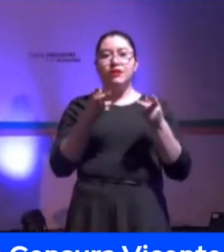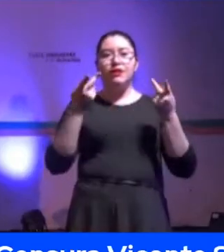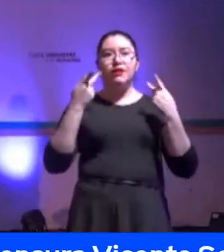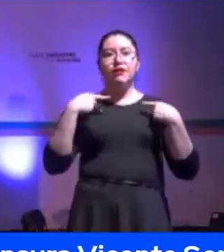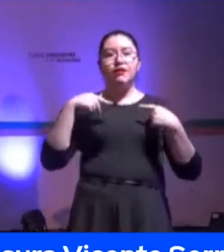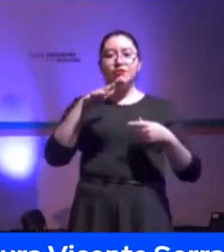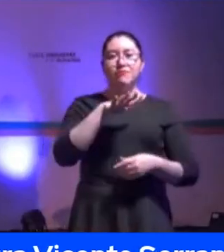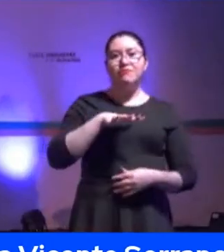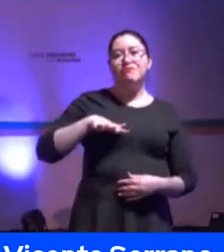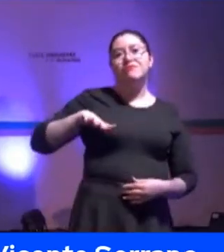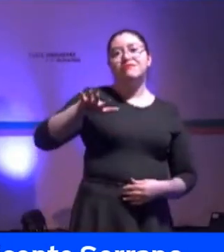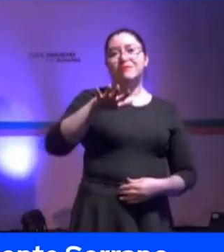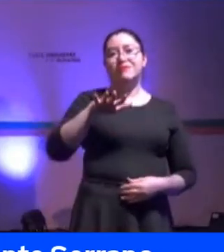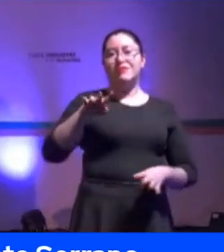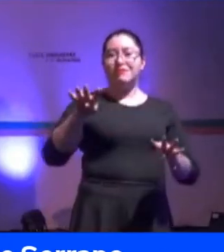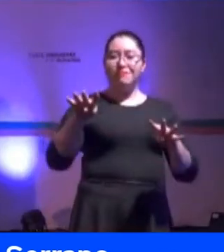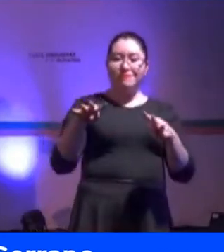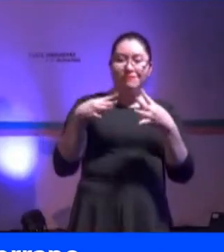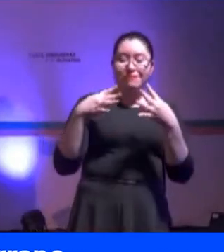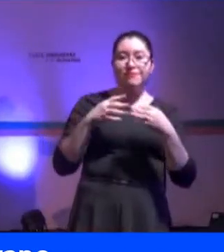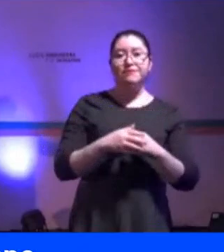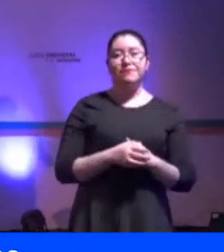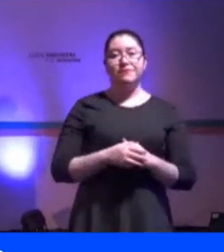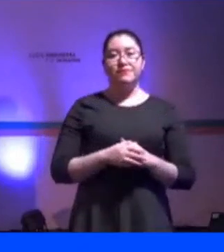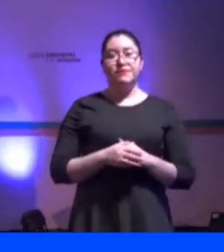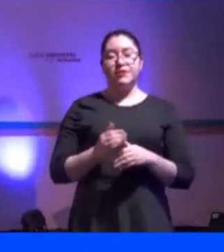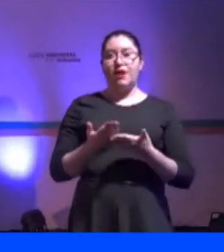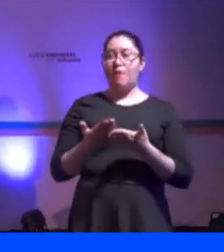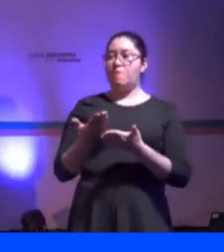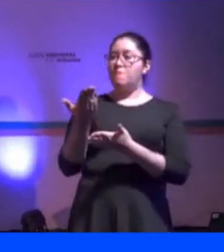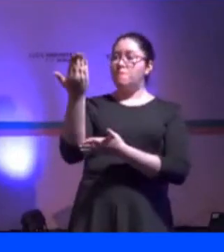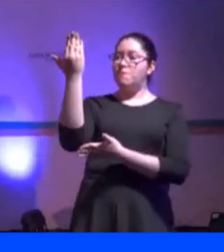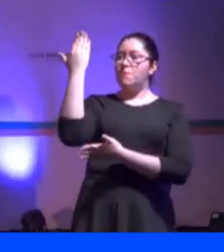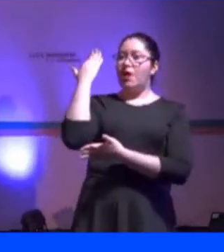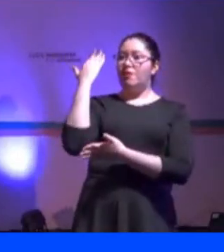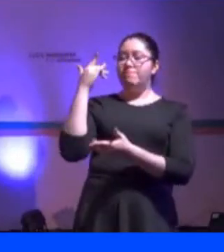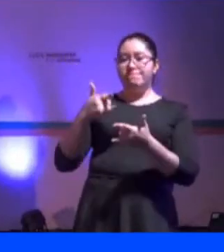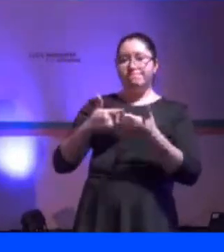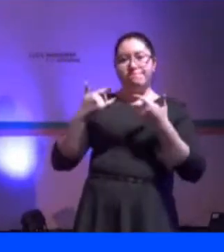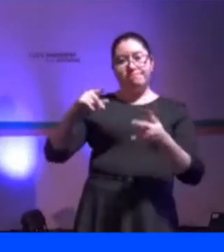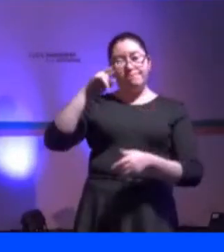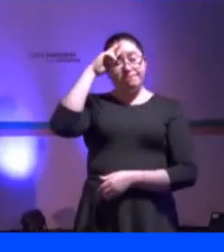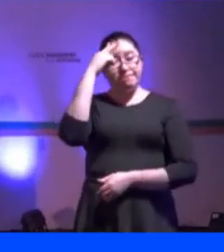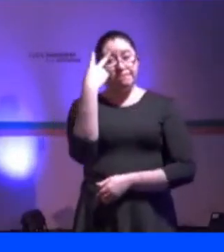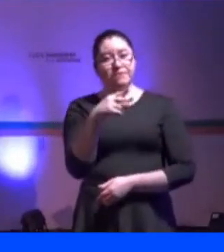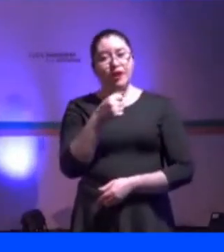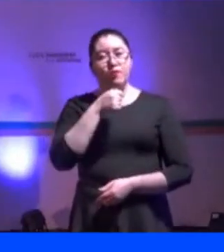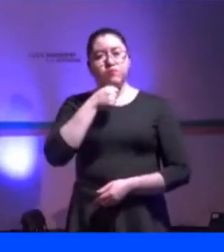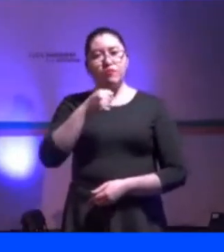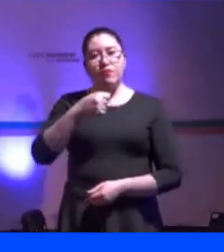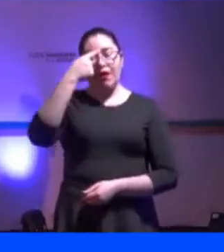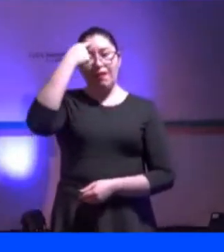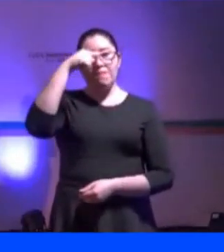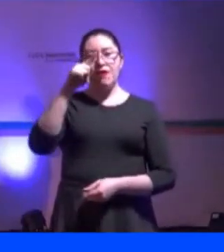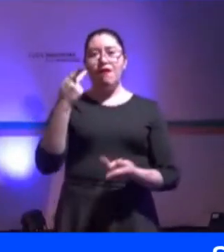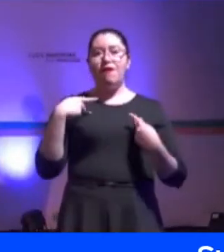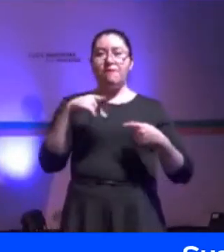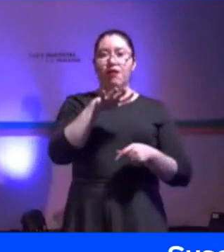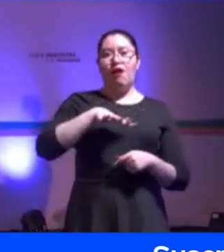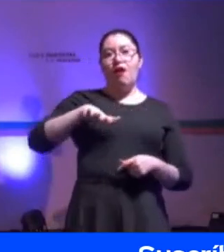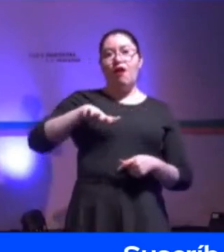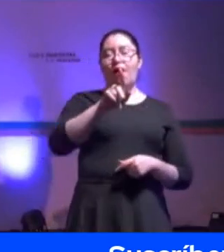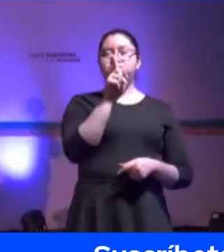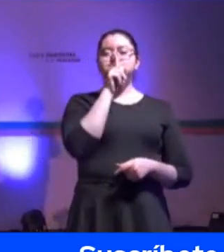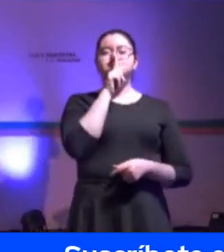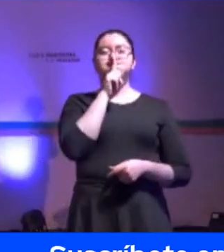Y en algún momento de la historia de México, usaron el periodismo para engañar a las audiencias,